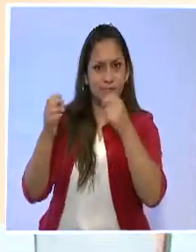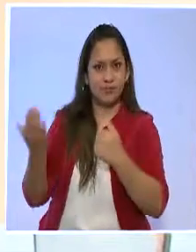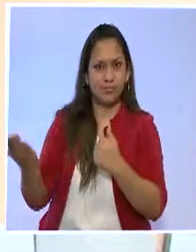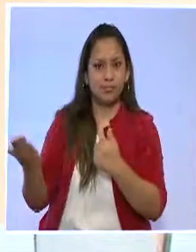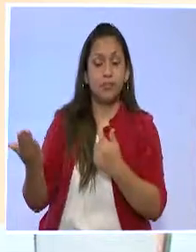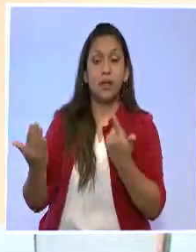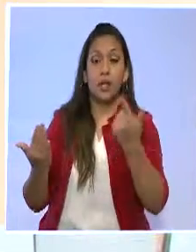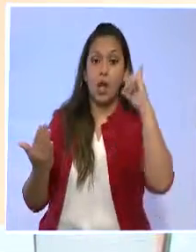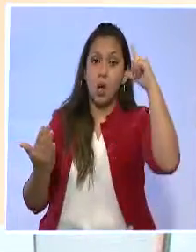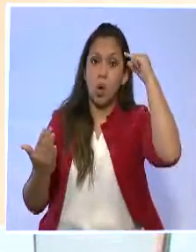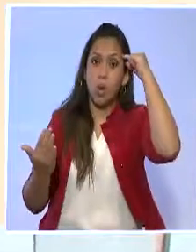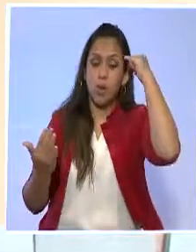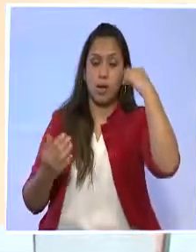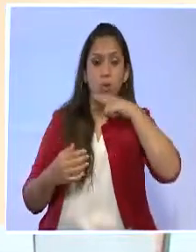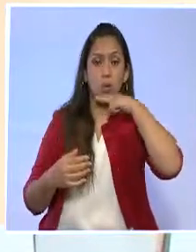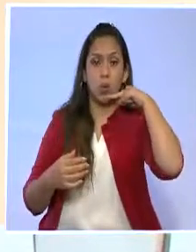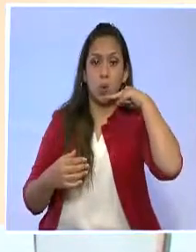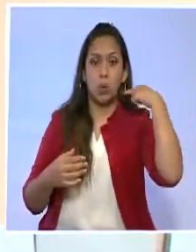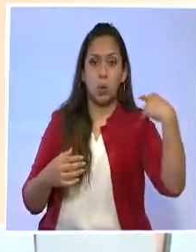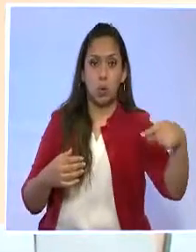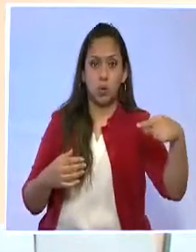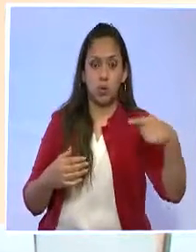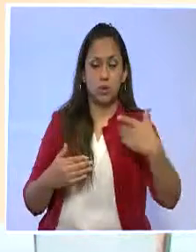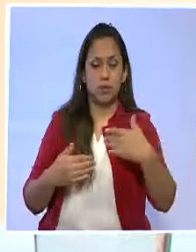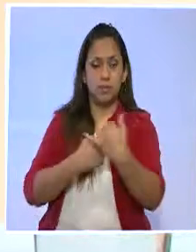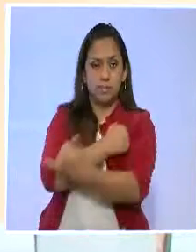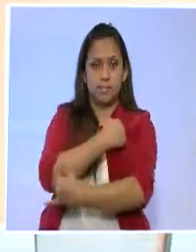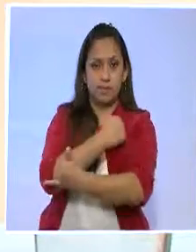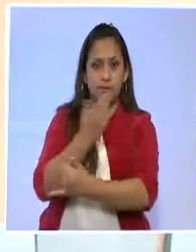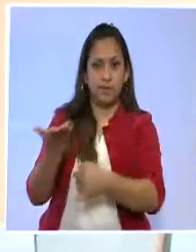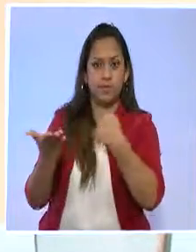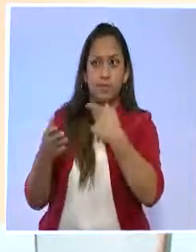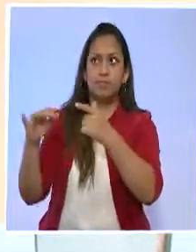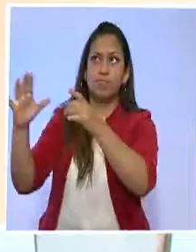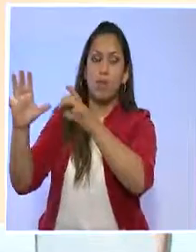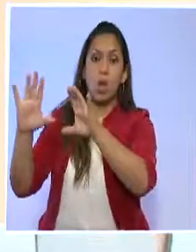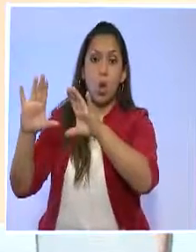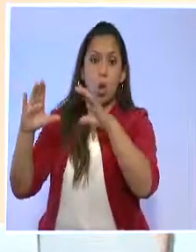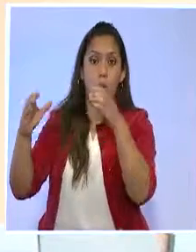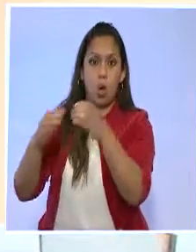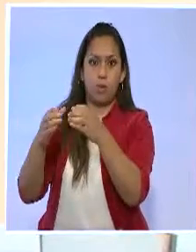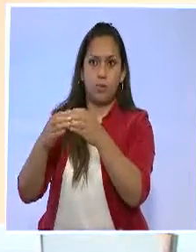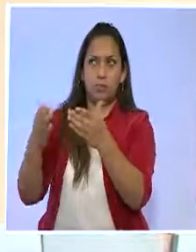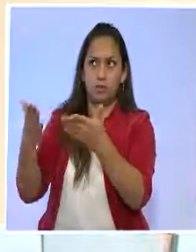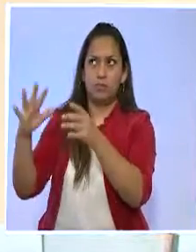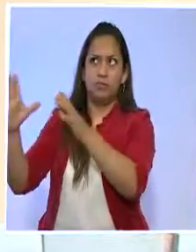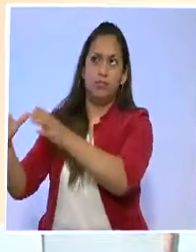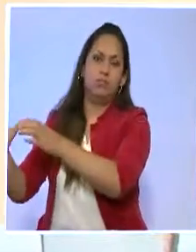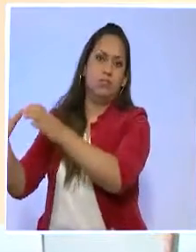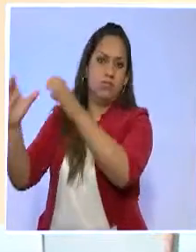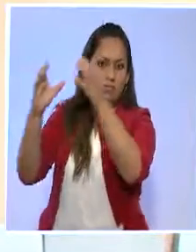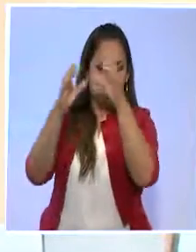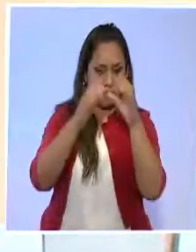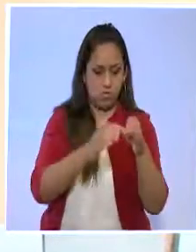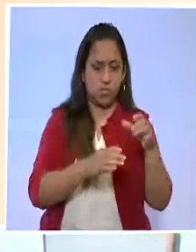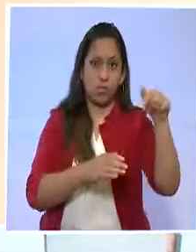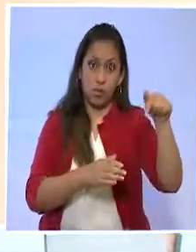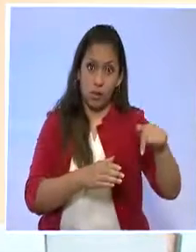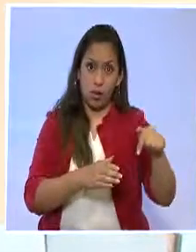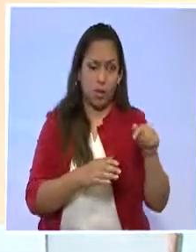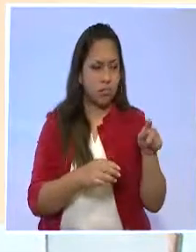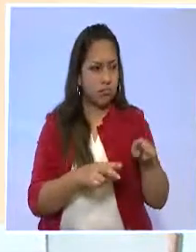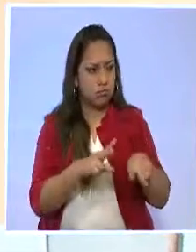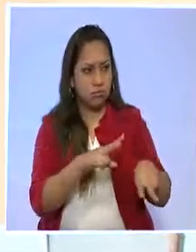rusia envíe una comisión que venga a ecuador a hacer un análisis y una calificación fitosanitaria de nuestros